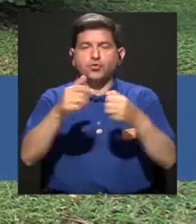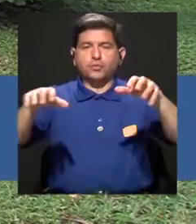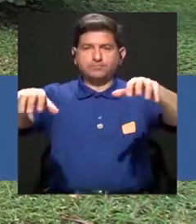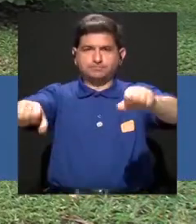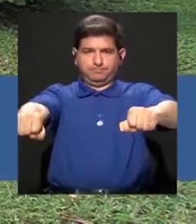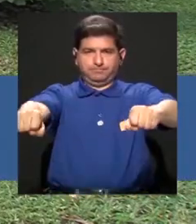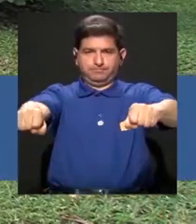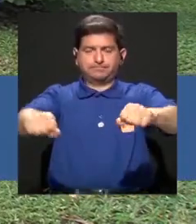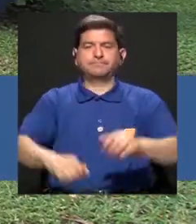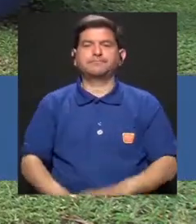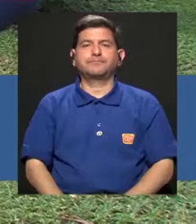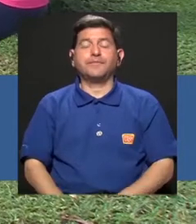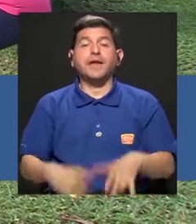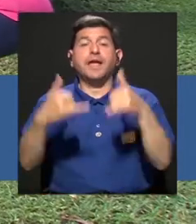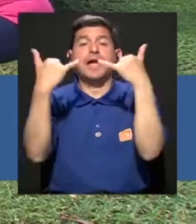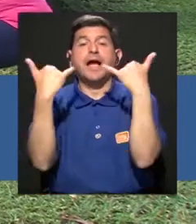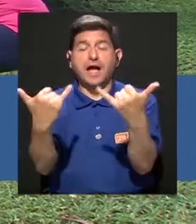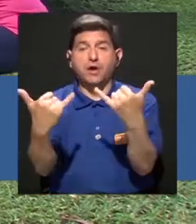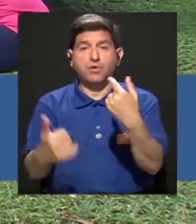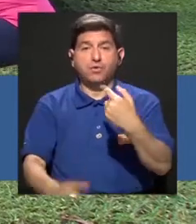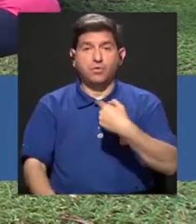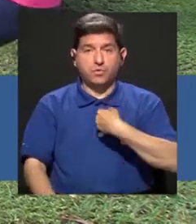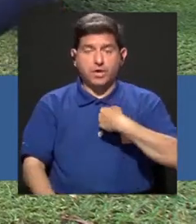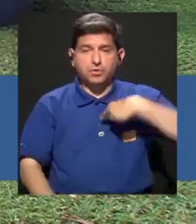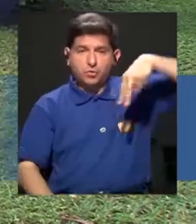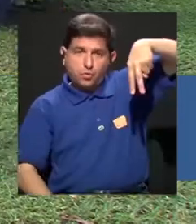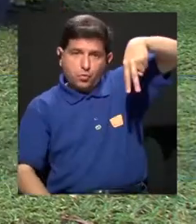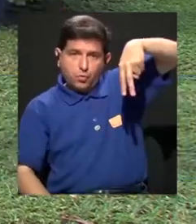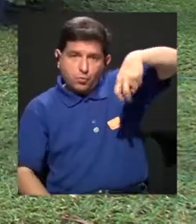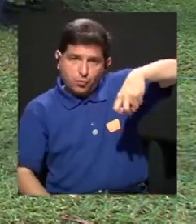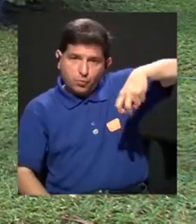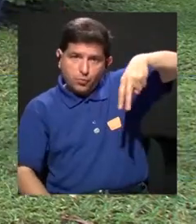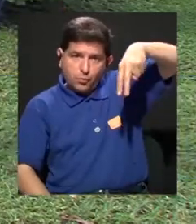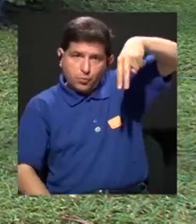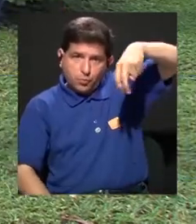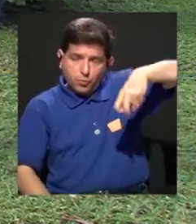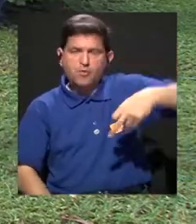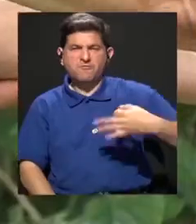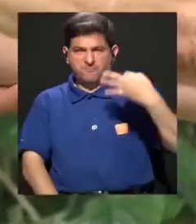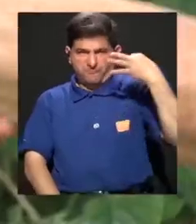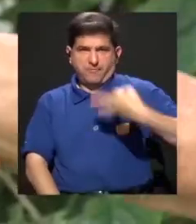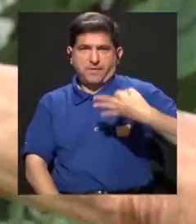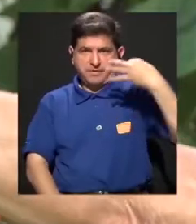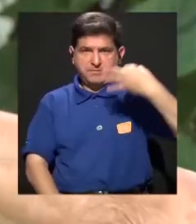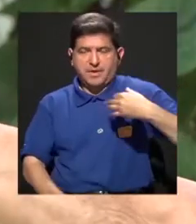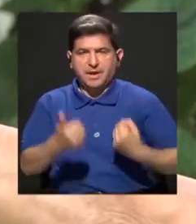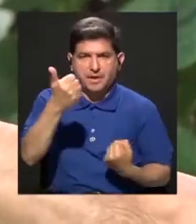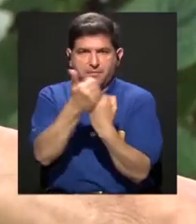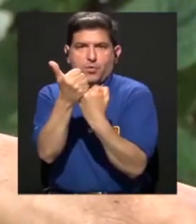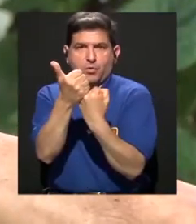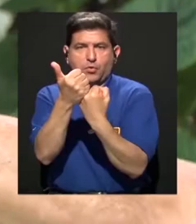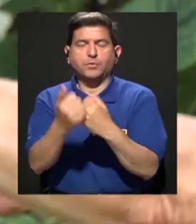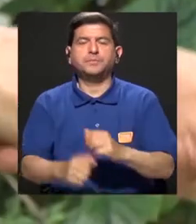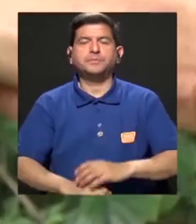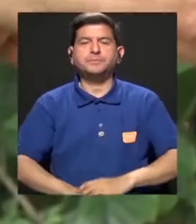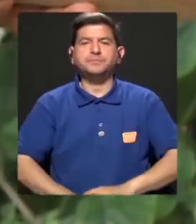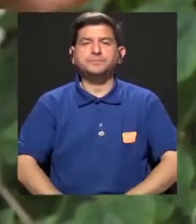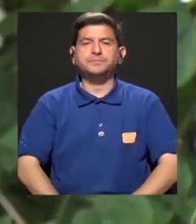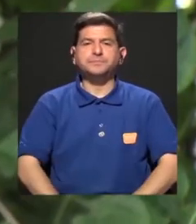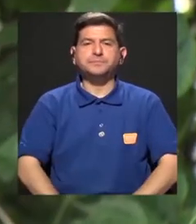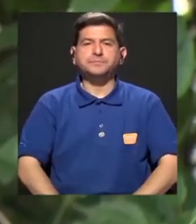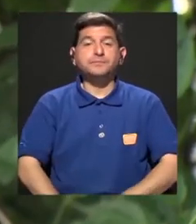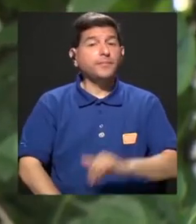apoyo. Seguidamente realizo las sentadillas apoyándome firmemente.